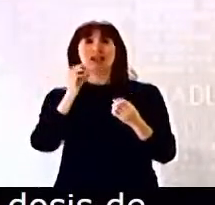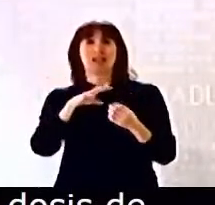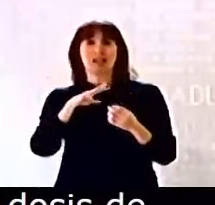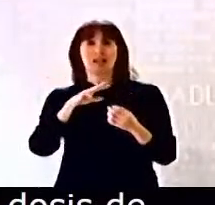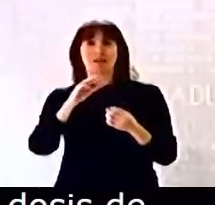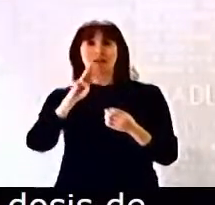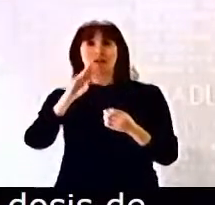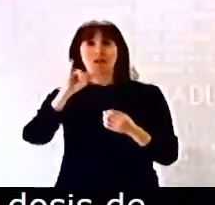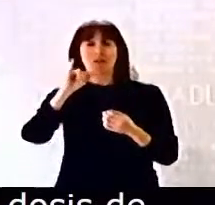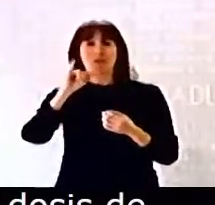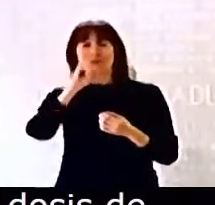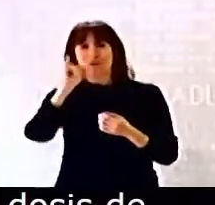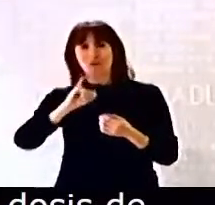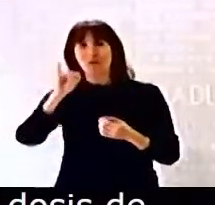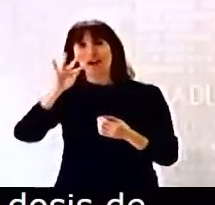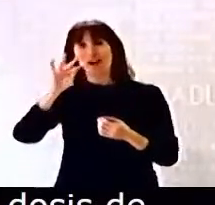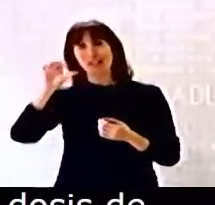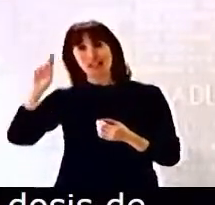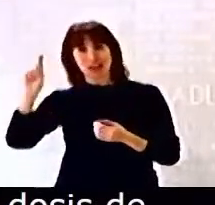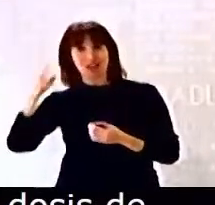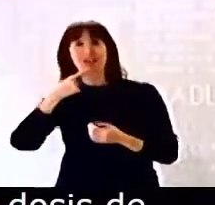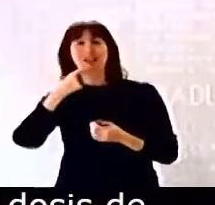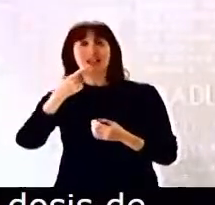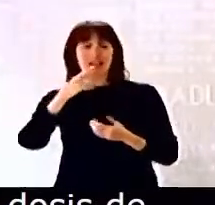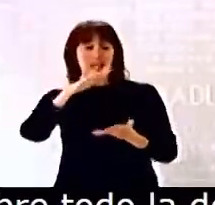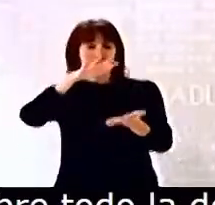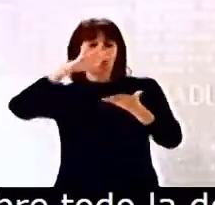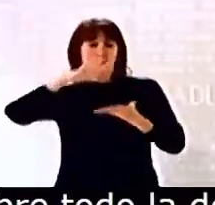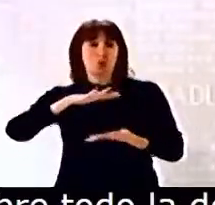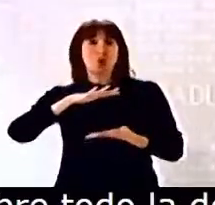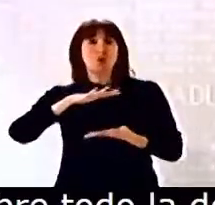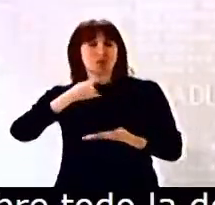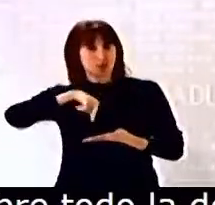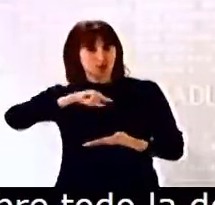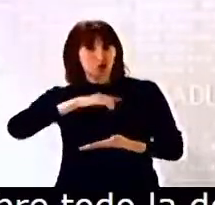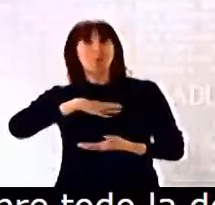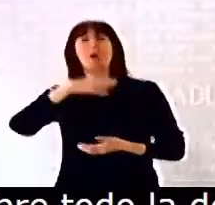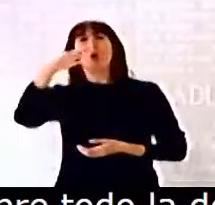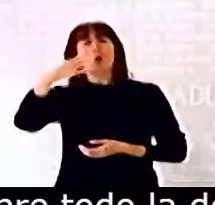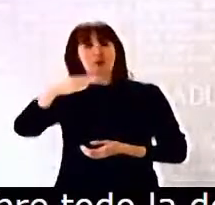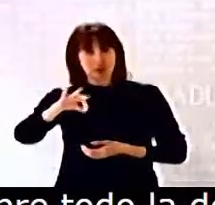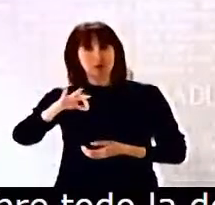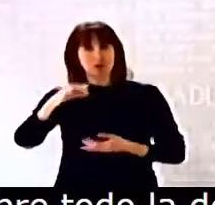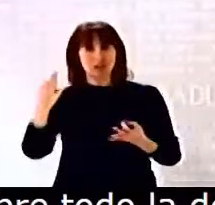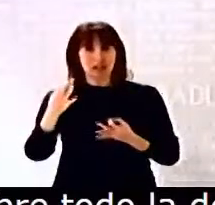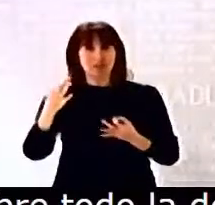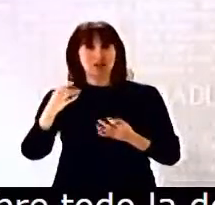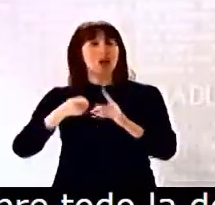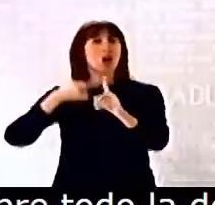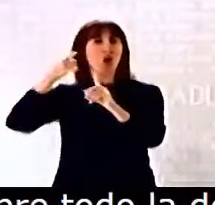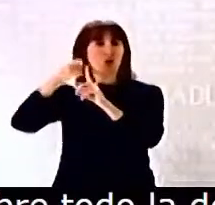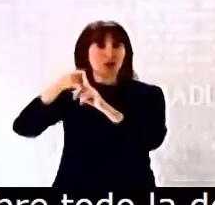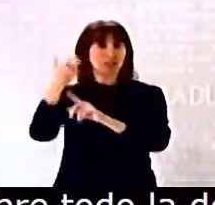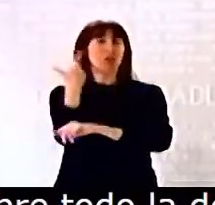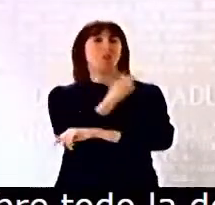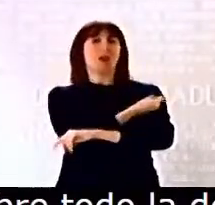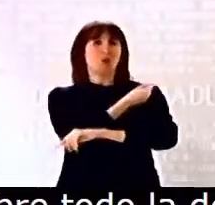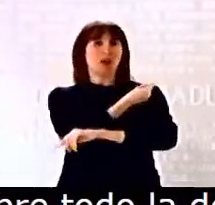BioNTech Pfizer, pues seremos capaces, sin duda ninguna, de llegar a ese objetivo de